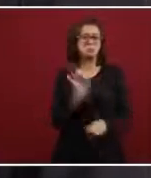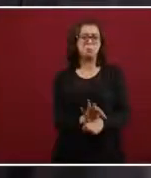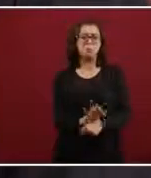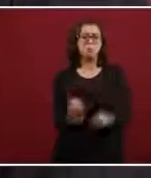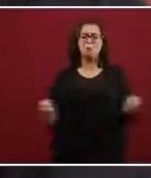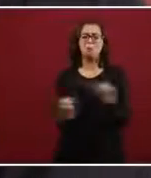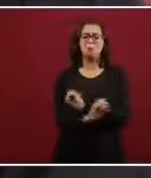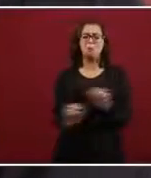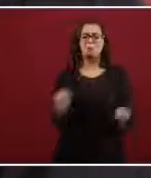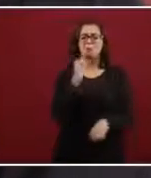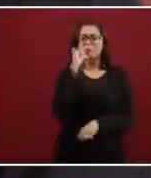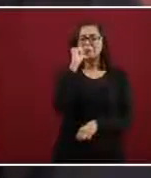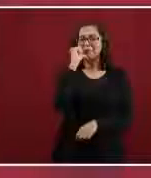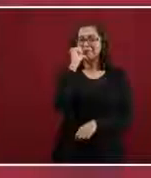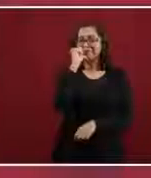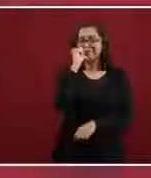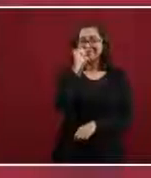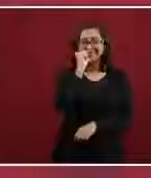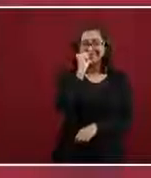no soy